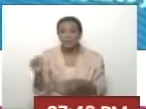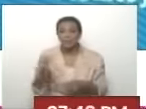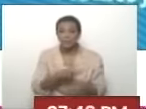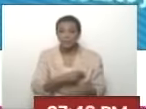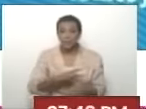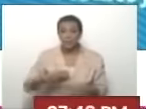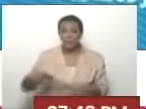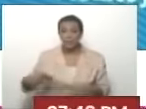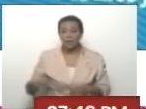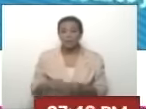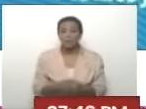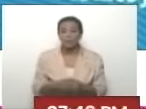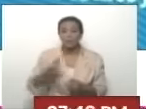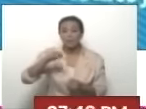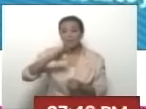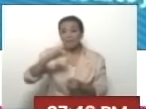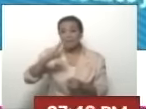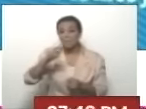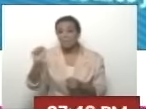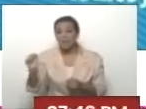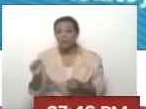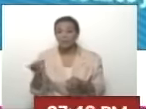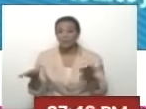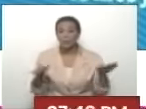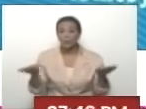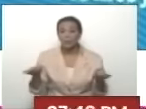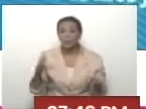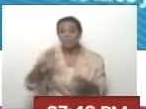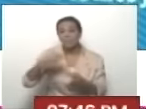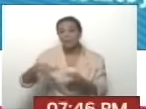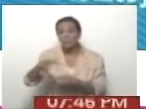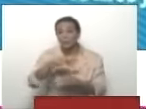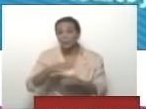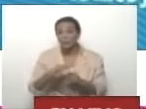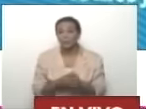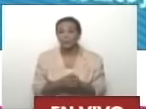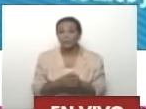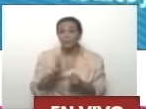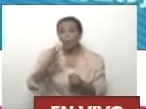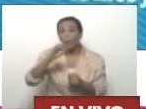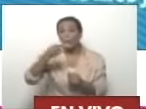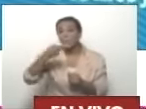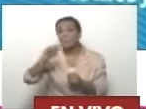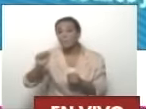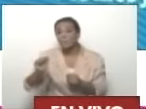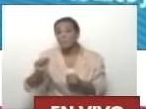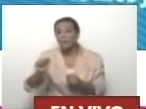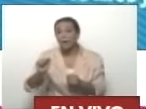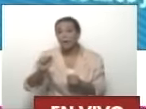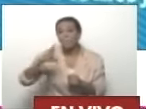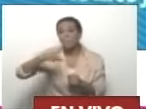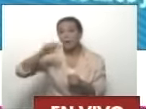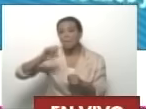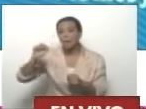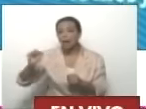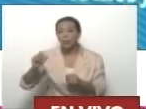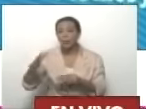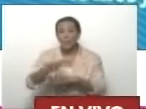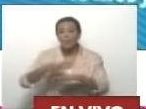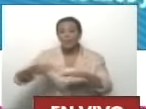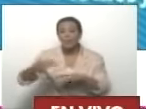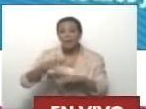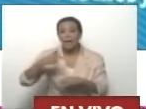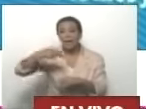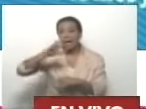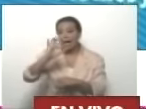Namibia, Nauru, Nepal, Níger, Macedonia del Norte, Omán, Palaos, Papúa Nueva Guinea,